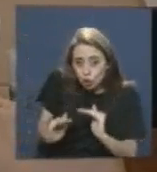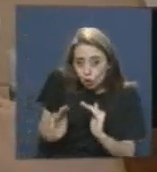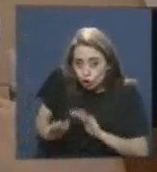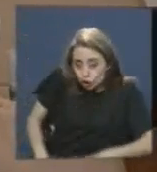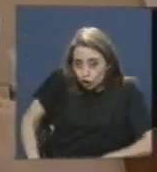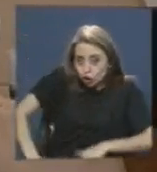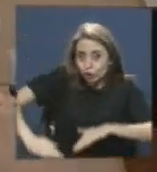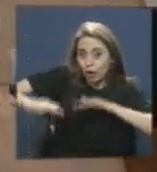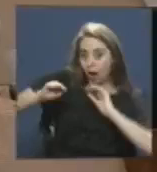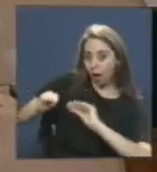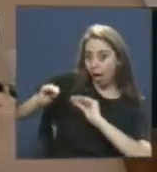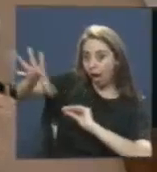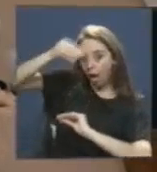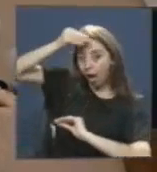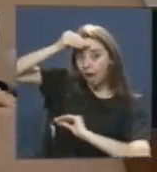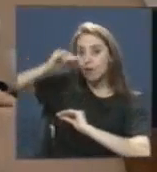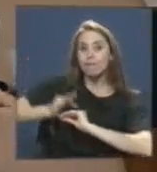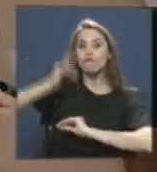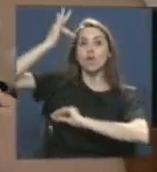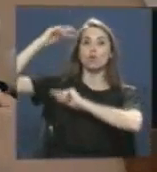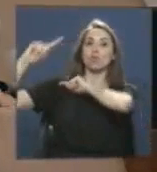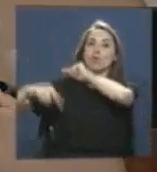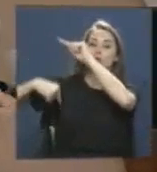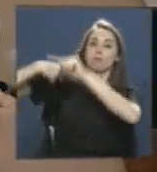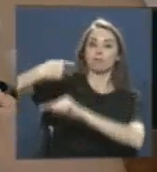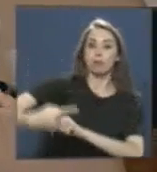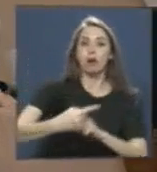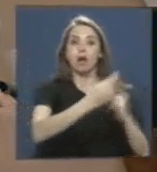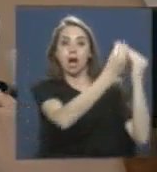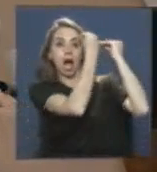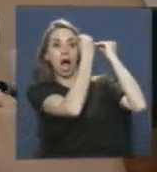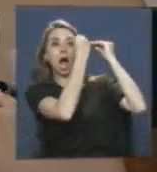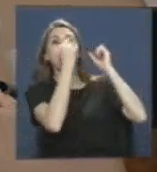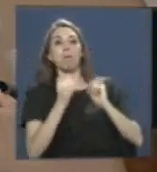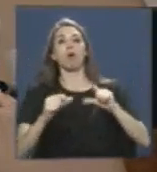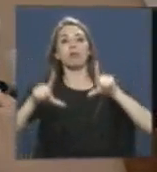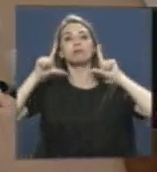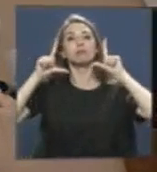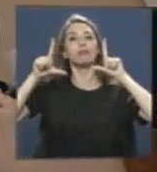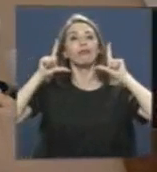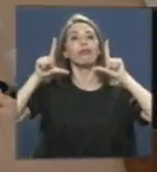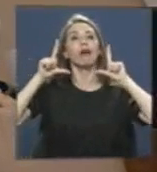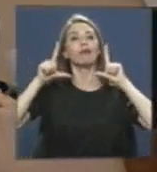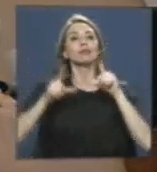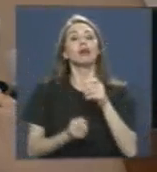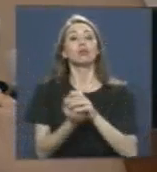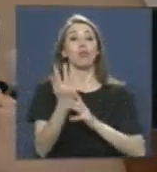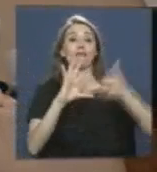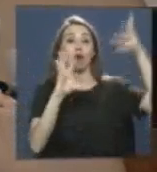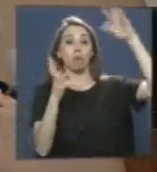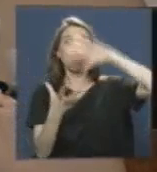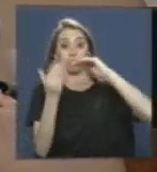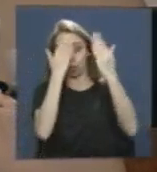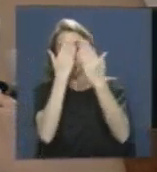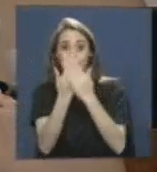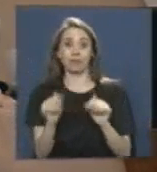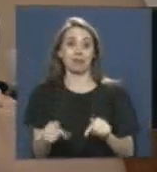a nuestras nuevas generaciones para que estén en condiciones de ser protagonistas en este nuevo mundo que hoy